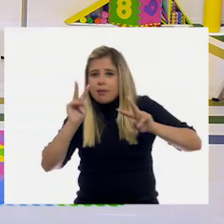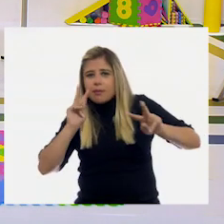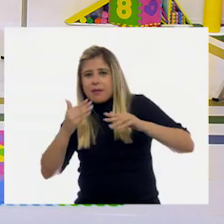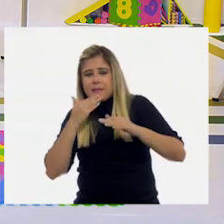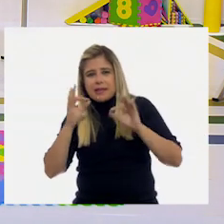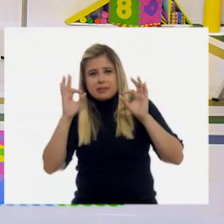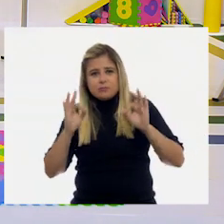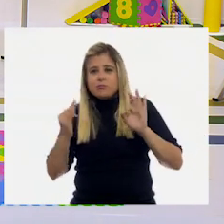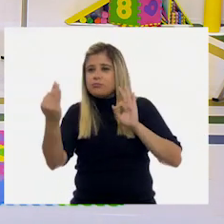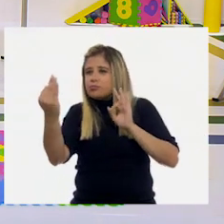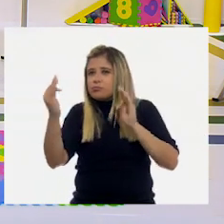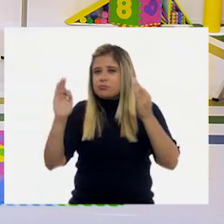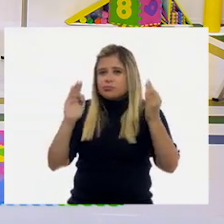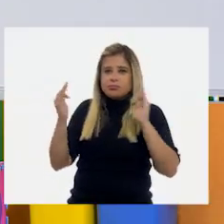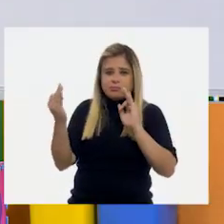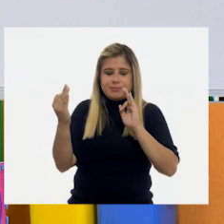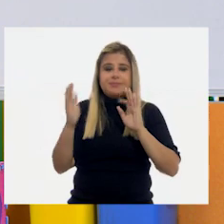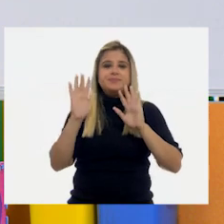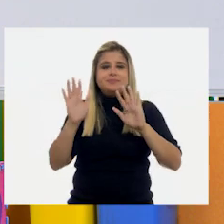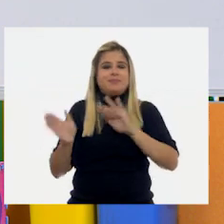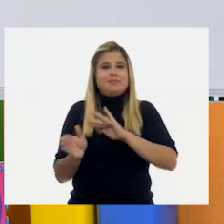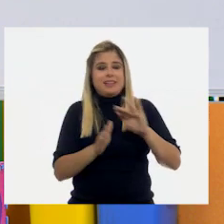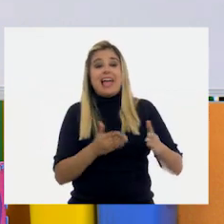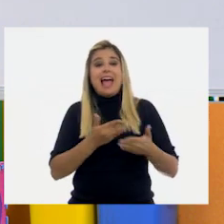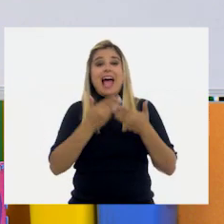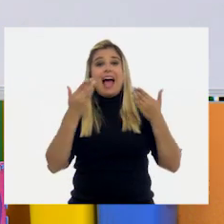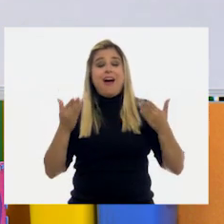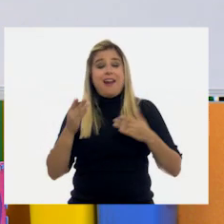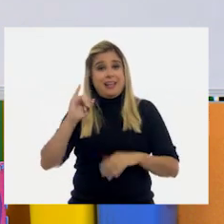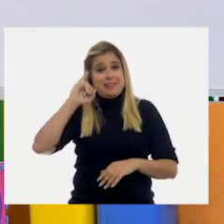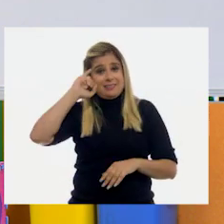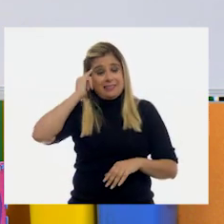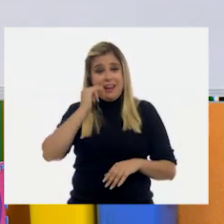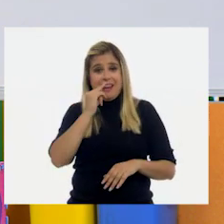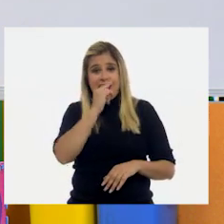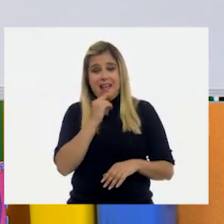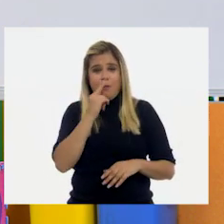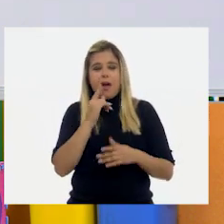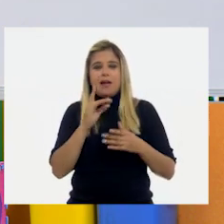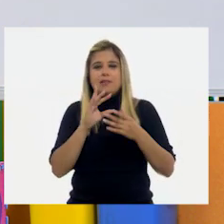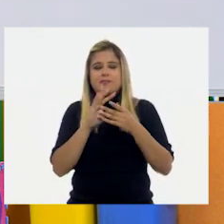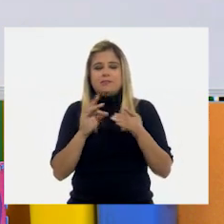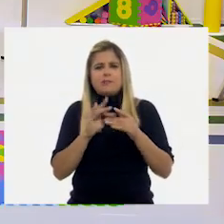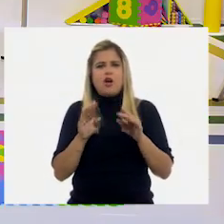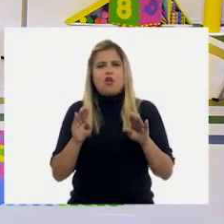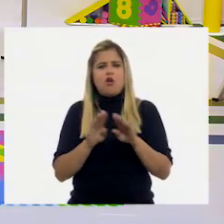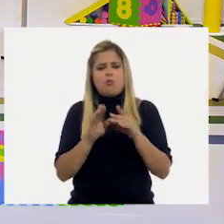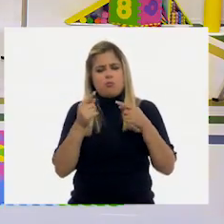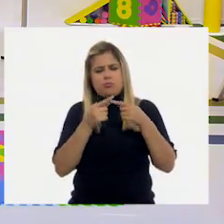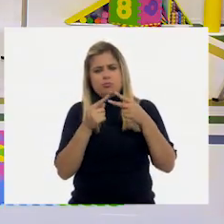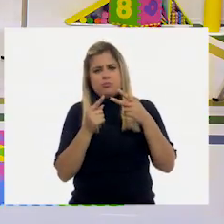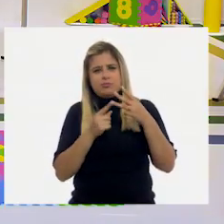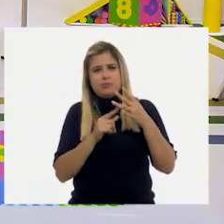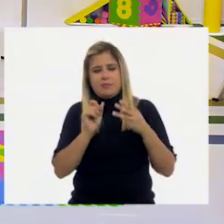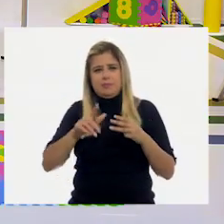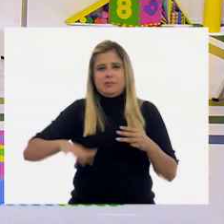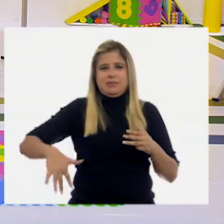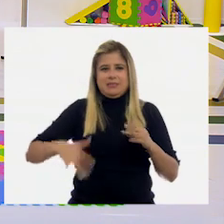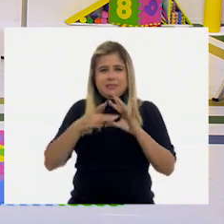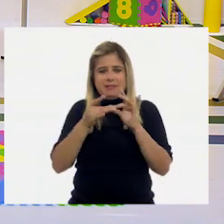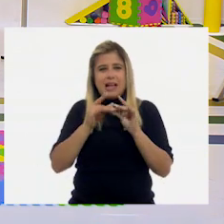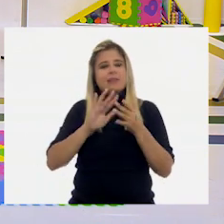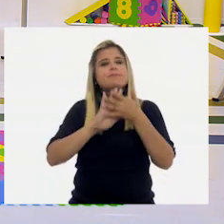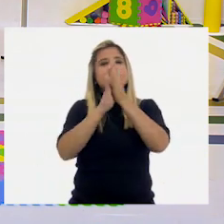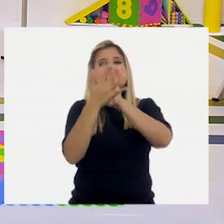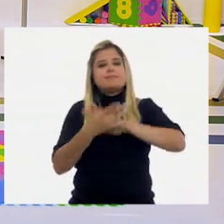Bueno, ahora veamos en la lengua Tunsabi, ¿cómo podemos llegar a estos puntos de referencia, por favor? A